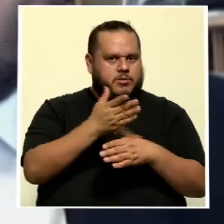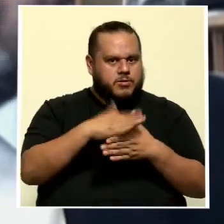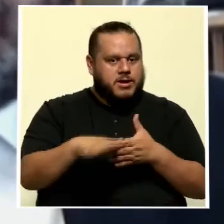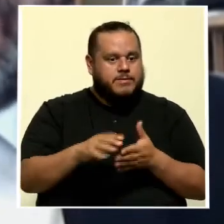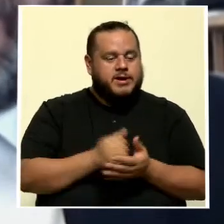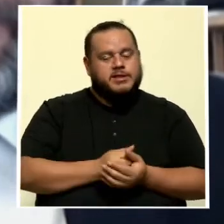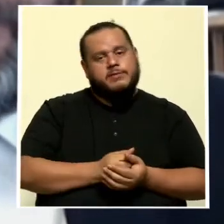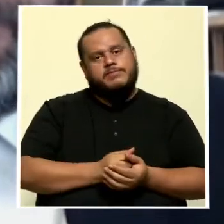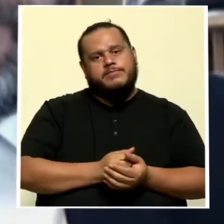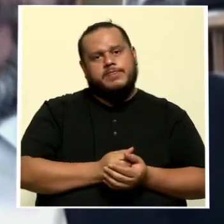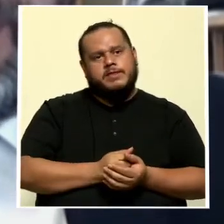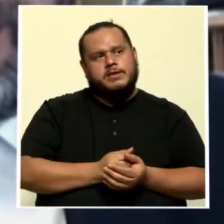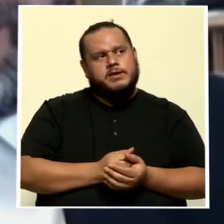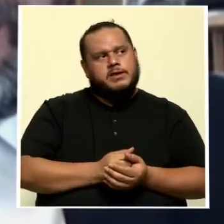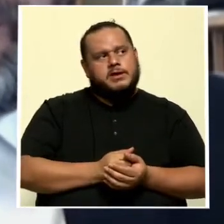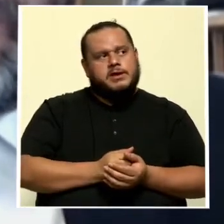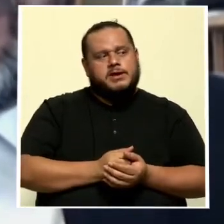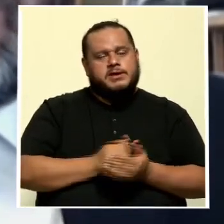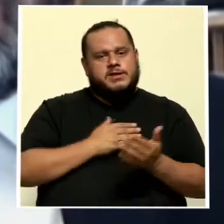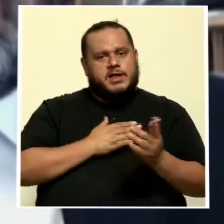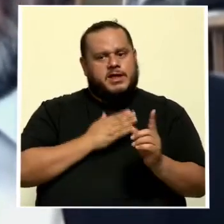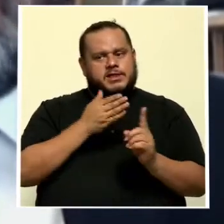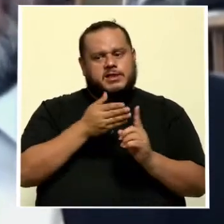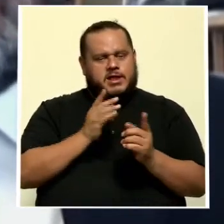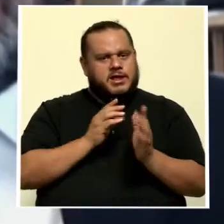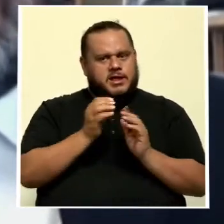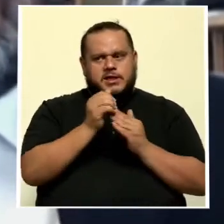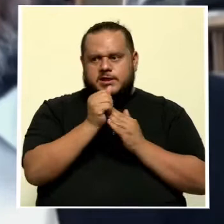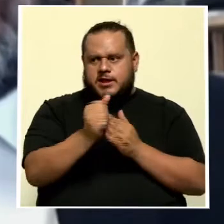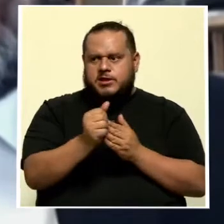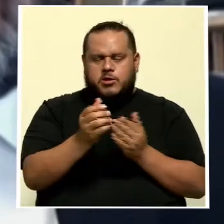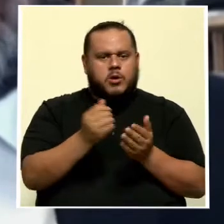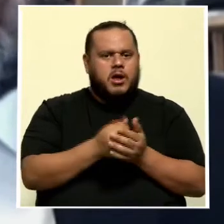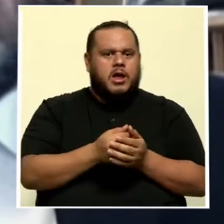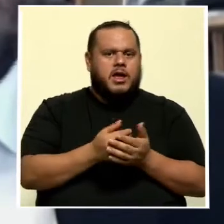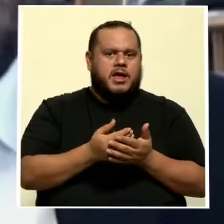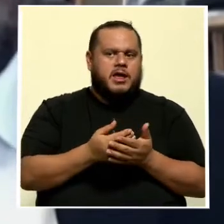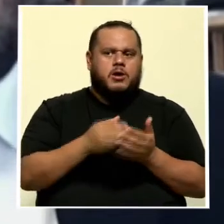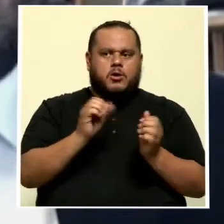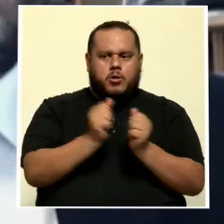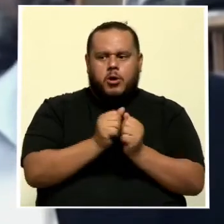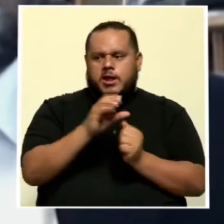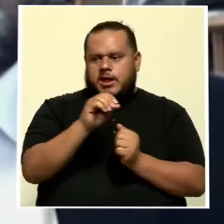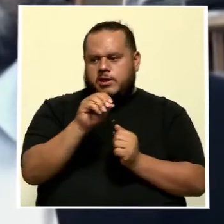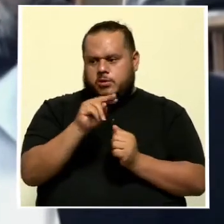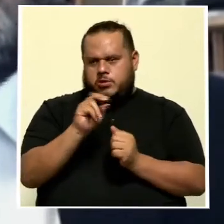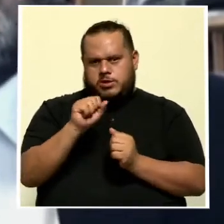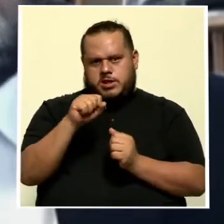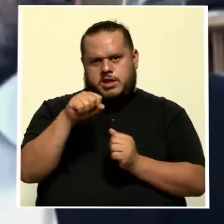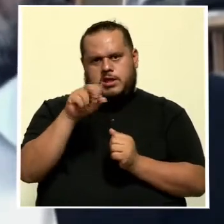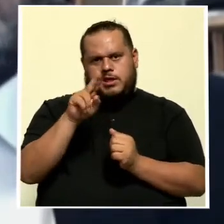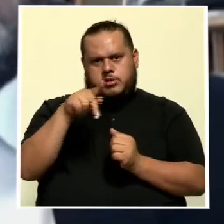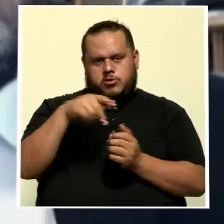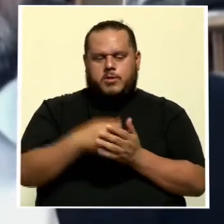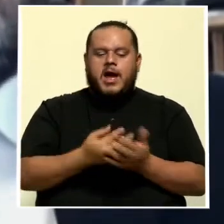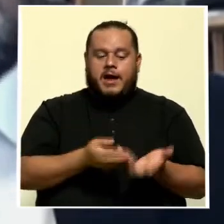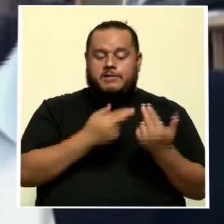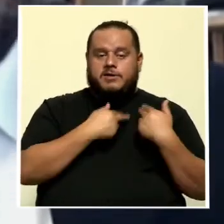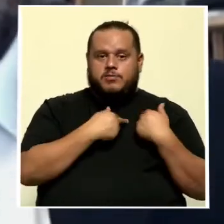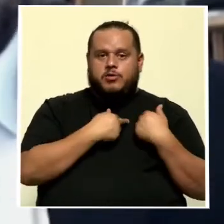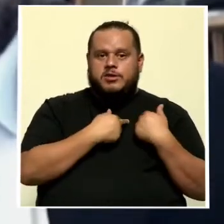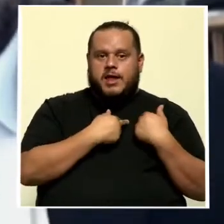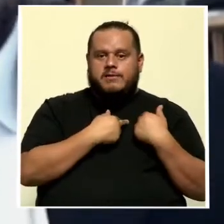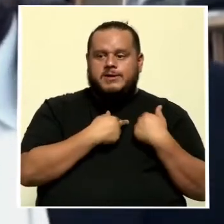parte de dirección en la educación pública, el Consejo Superior de Educación. Hay responsables de carne y hueso. Pero es que